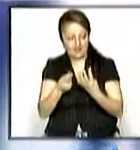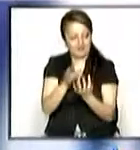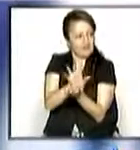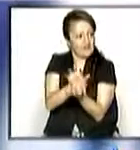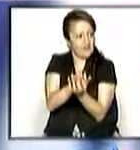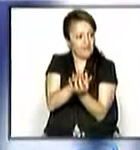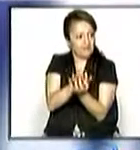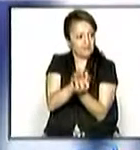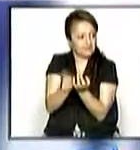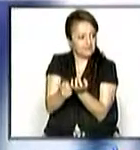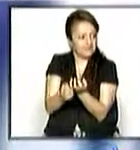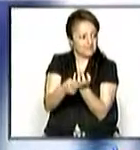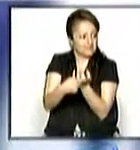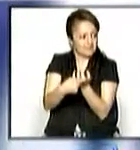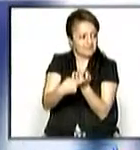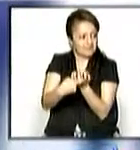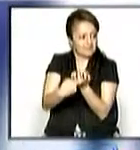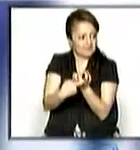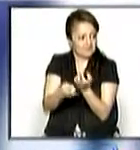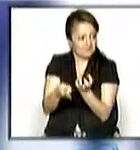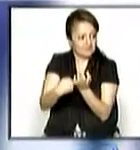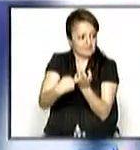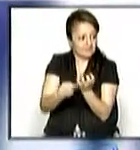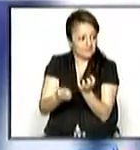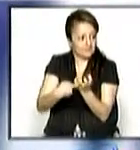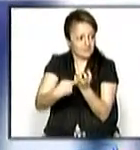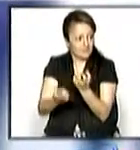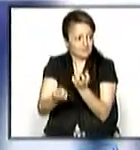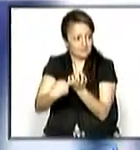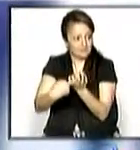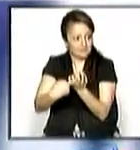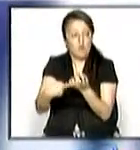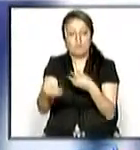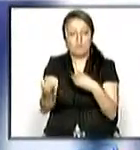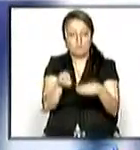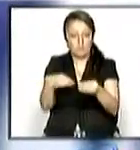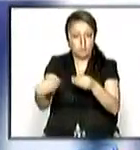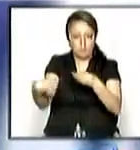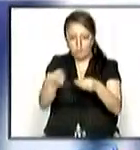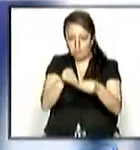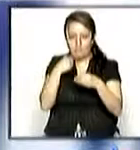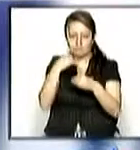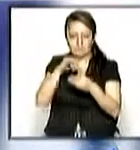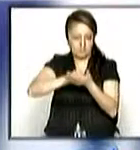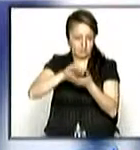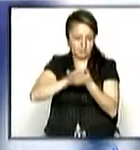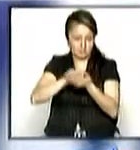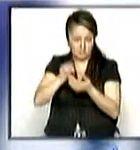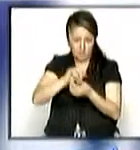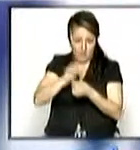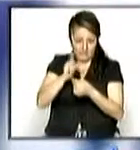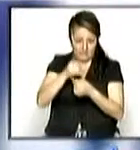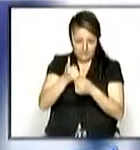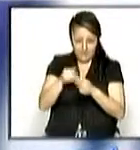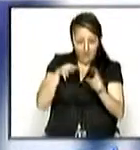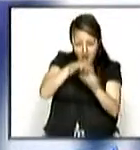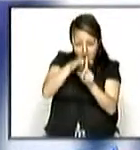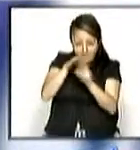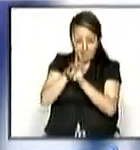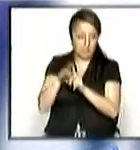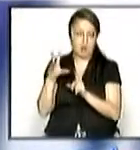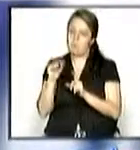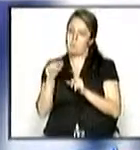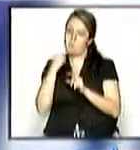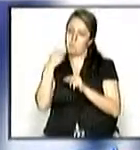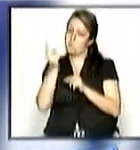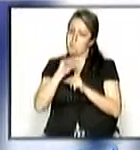la prótesis, ¿sí? Pero son ganchos plásticos y son ganchos que de por sí no son tan nocivos como los otros, que